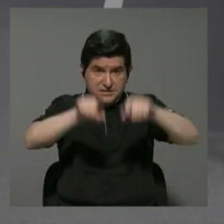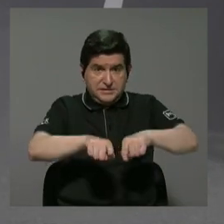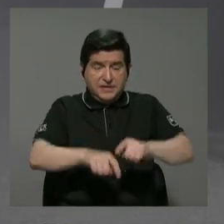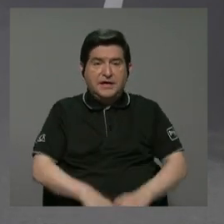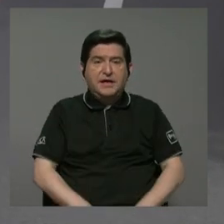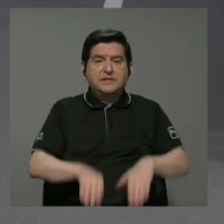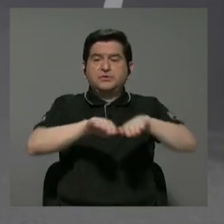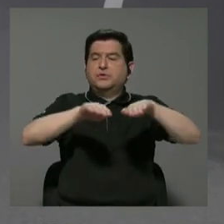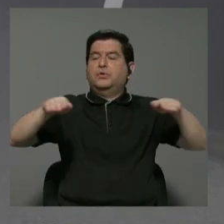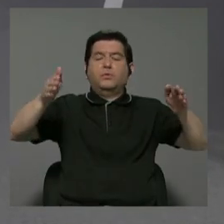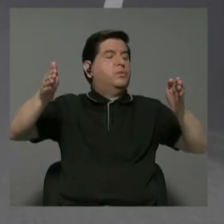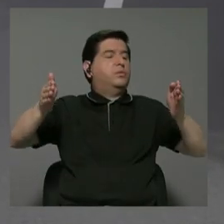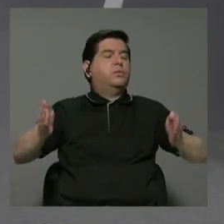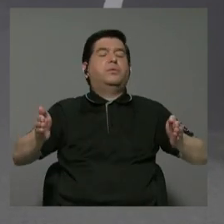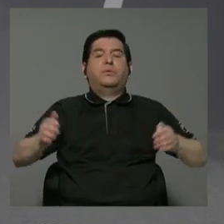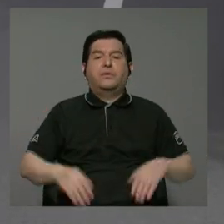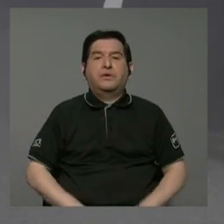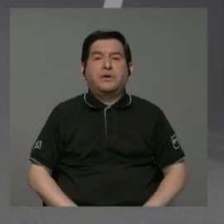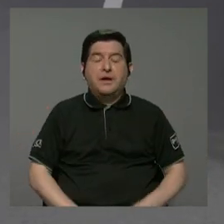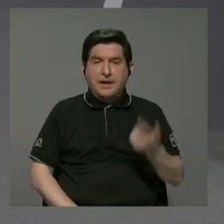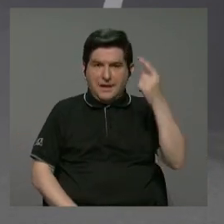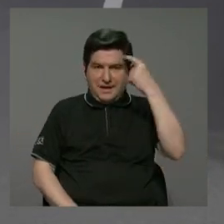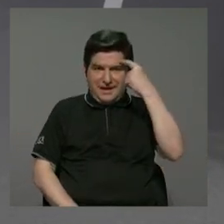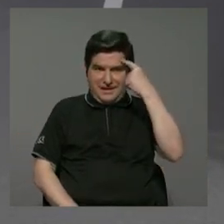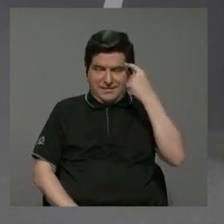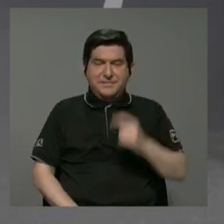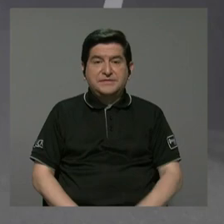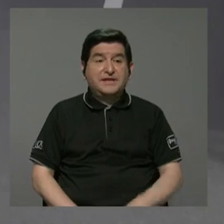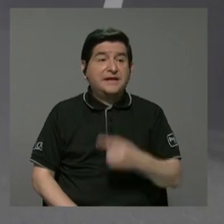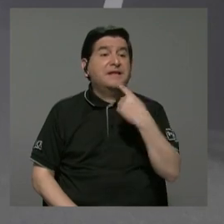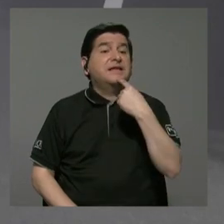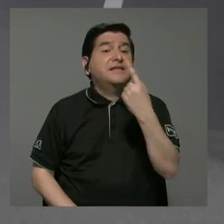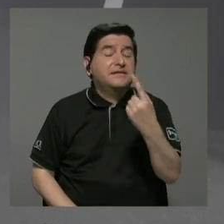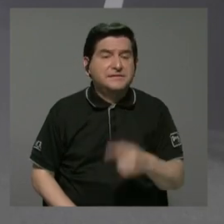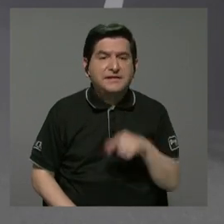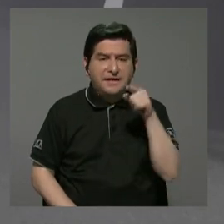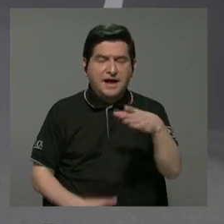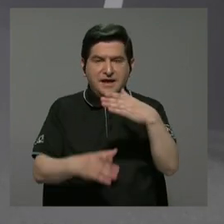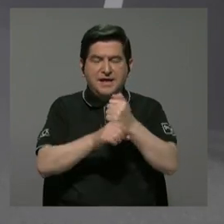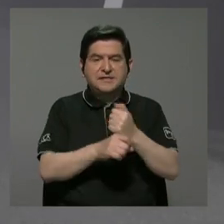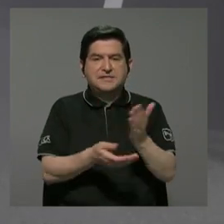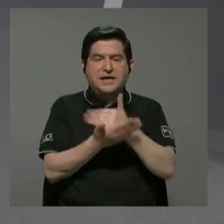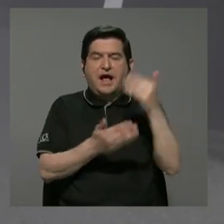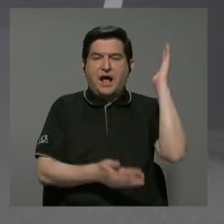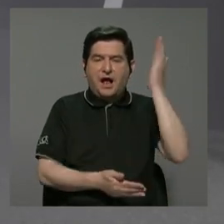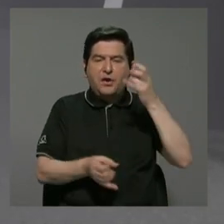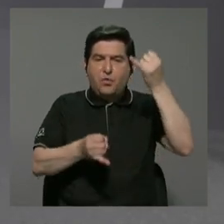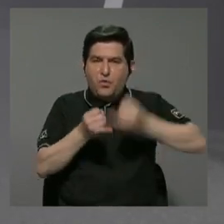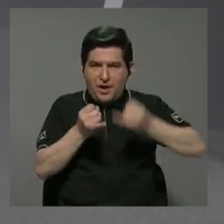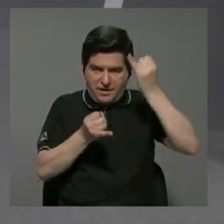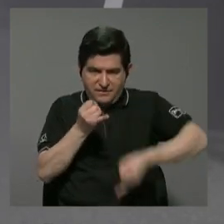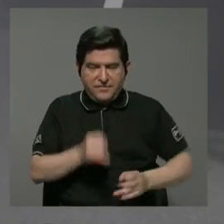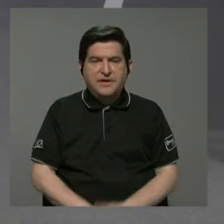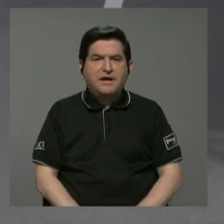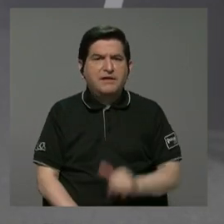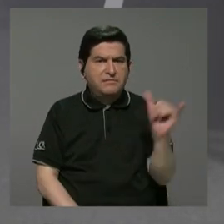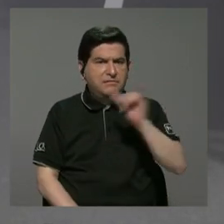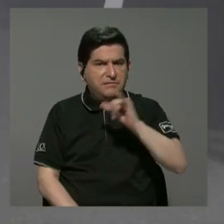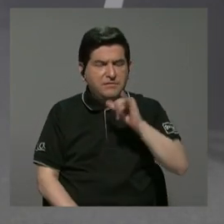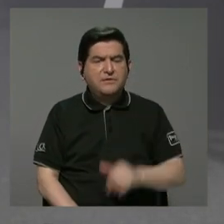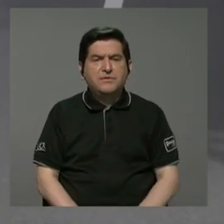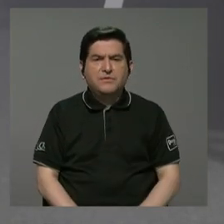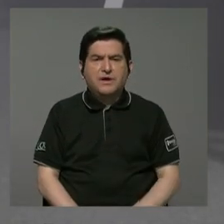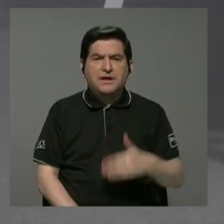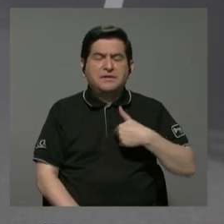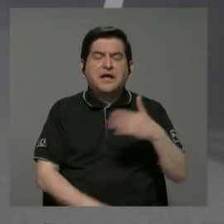la tarima, donde pensamos que nos dijeron pues que van a estar haciendo algunos discursos al final y probablemente también